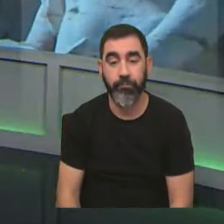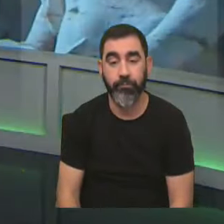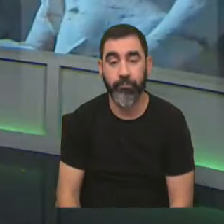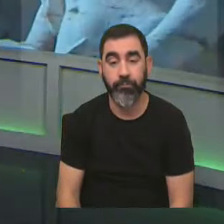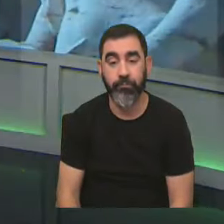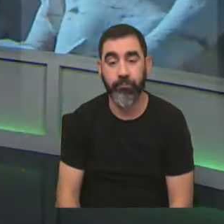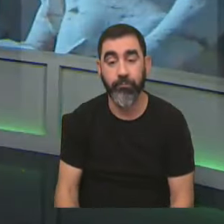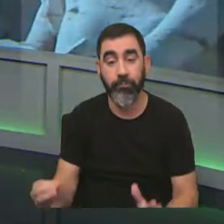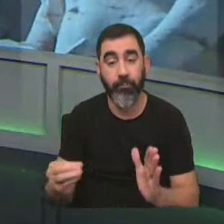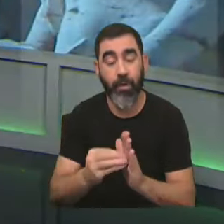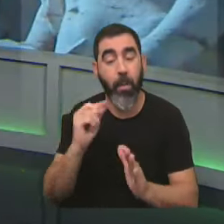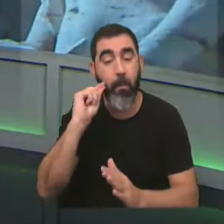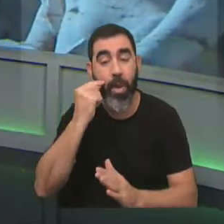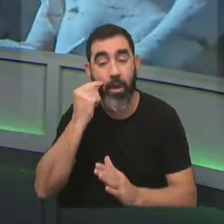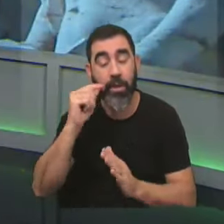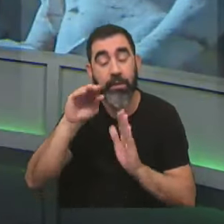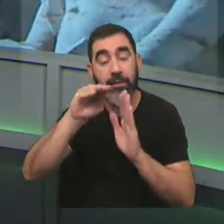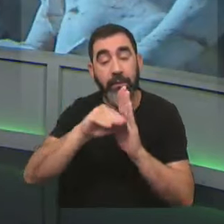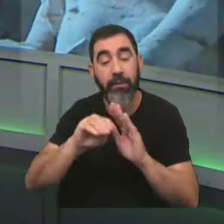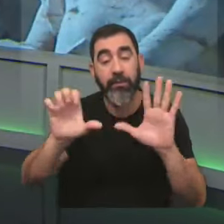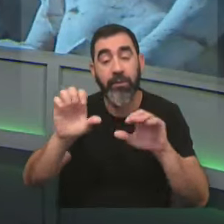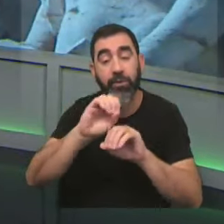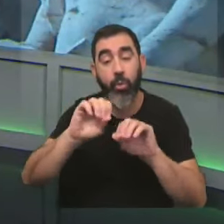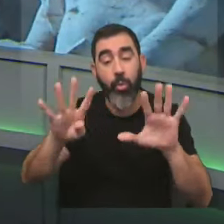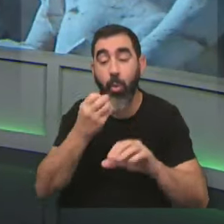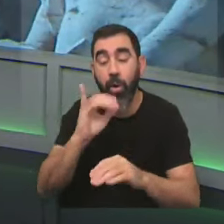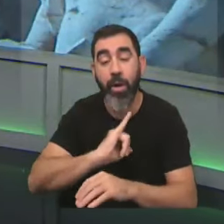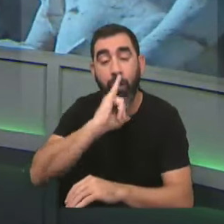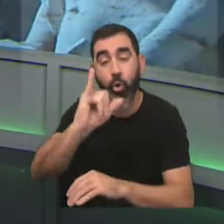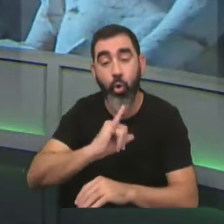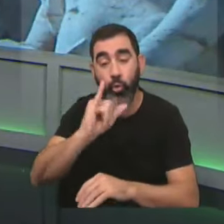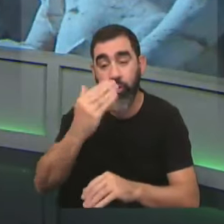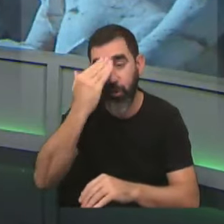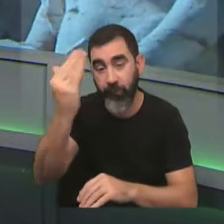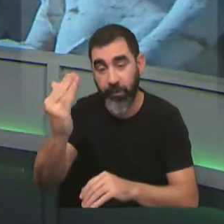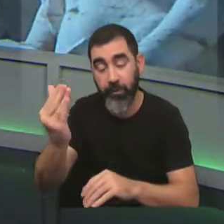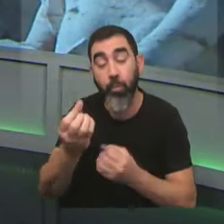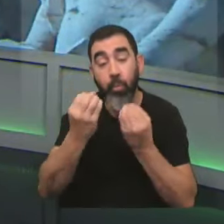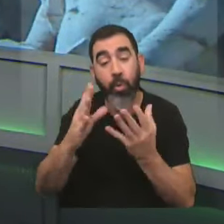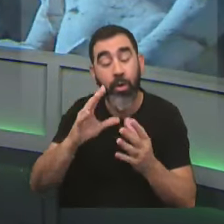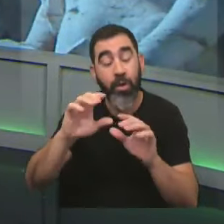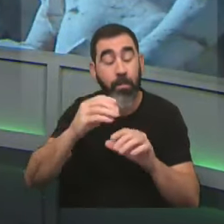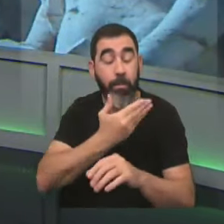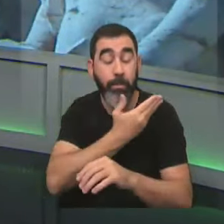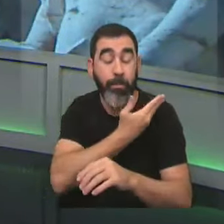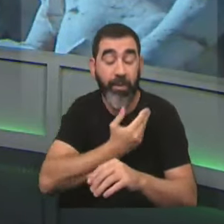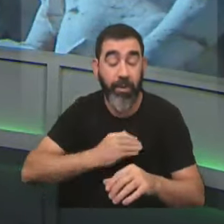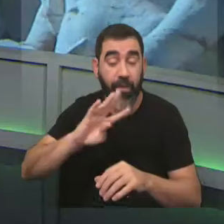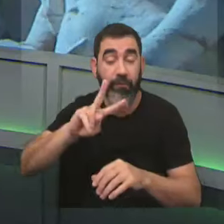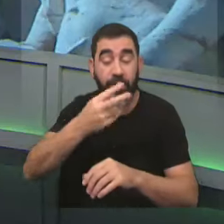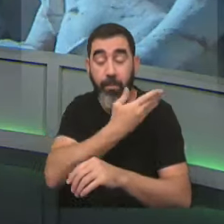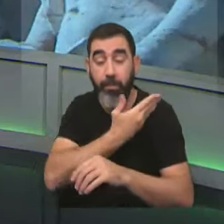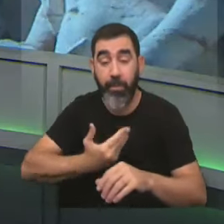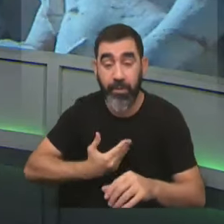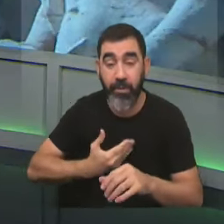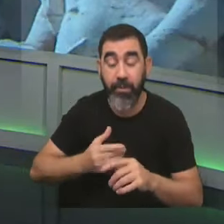la incorporación de Blanca Rodríguez a la lista 609 es una buena noticia para todo el frente amplio porque la fórmula de la coalición de izquierda